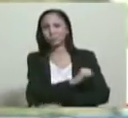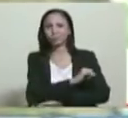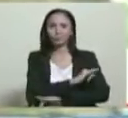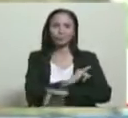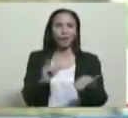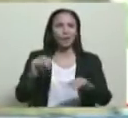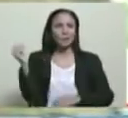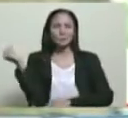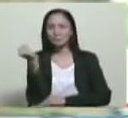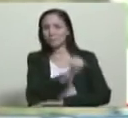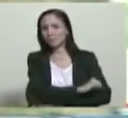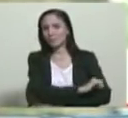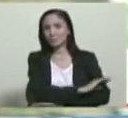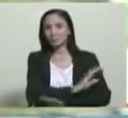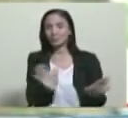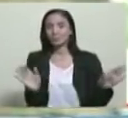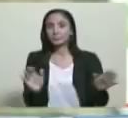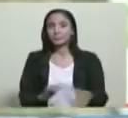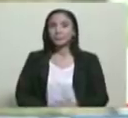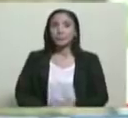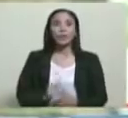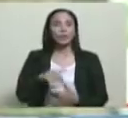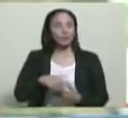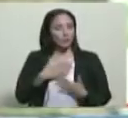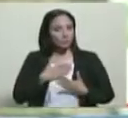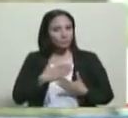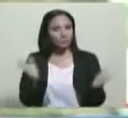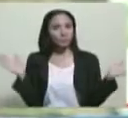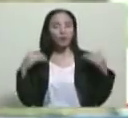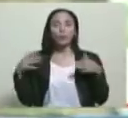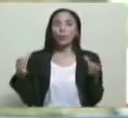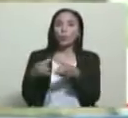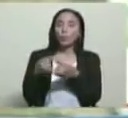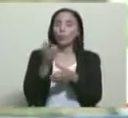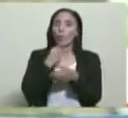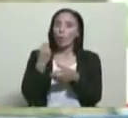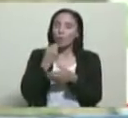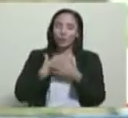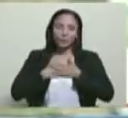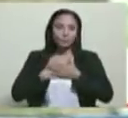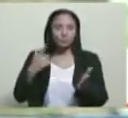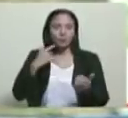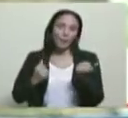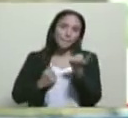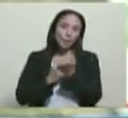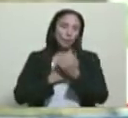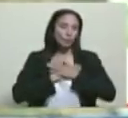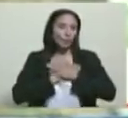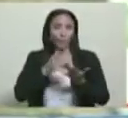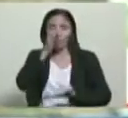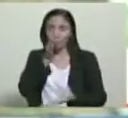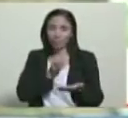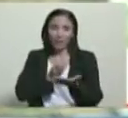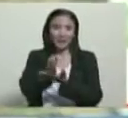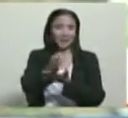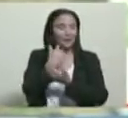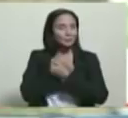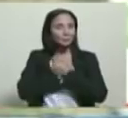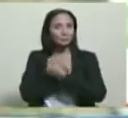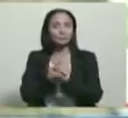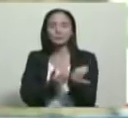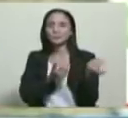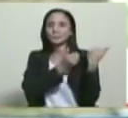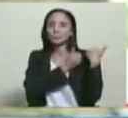usted, presidente, y desde acá le manifiesto, en nombre de toda nuestra juventud, nuestro amor, nuestra lealtad, y el compromiso de